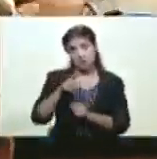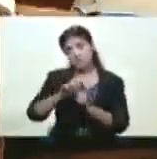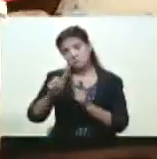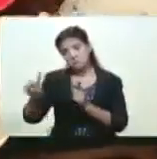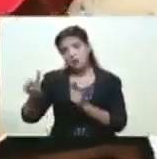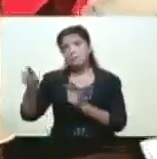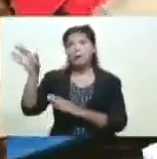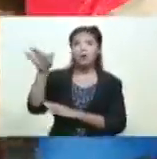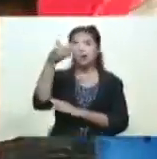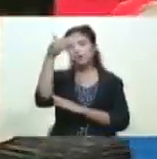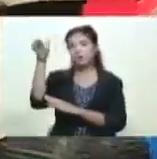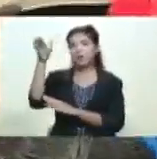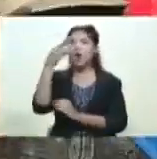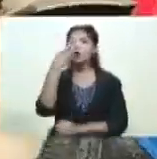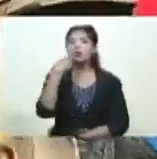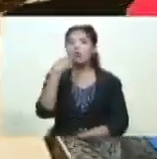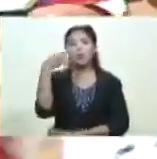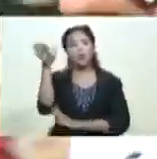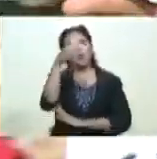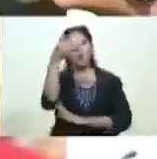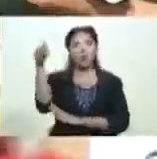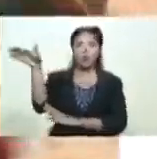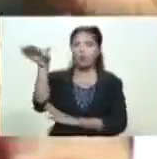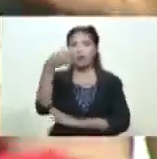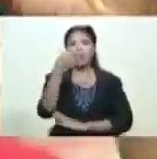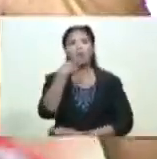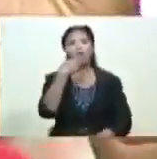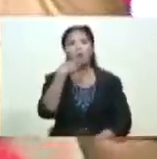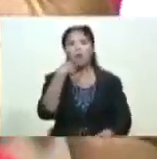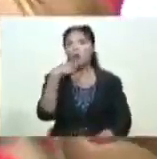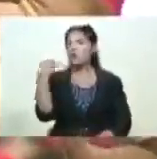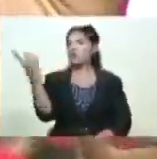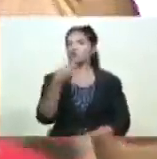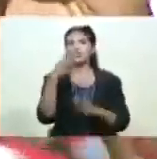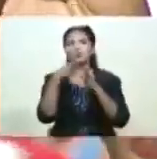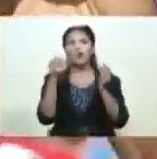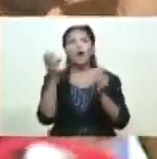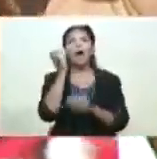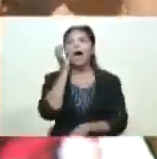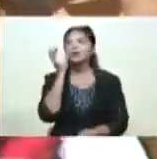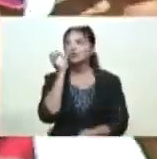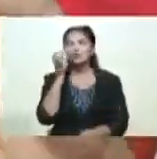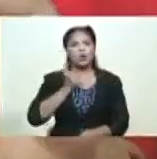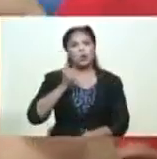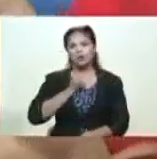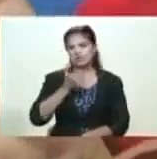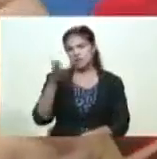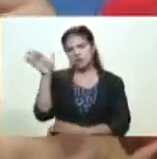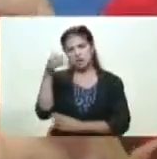que desplieguen sus banderas rojas, sus banderas tricolores, sus banderas azules.